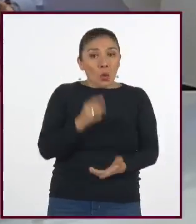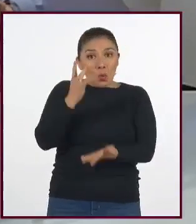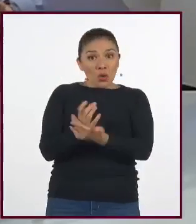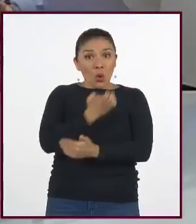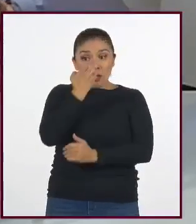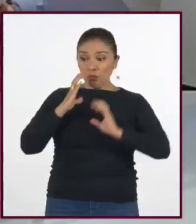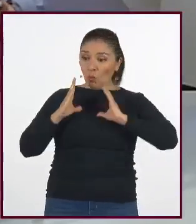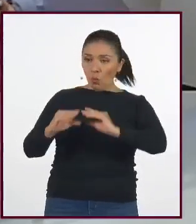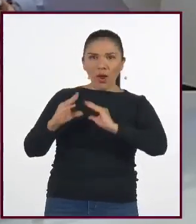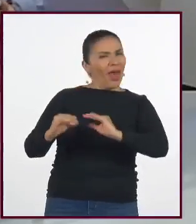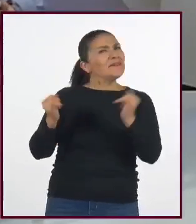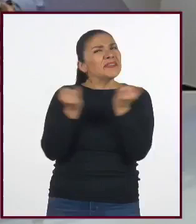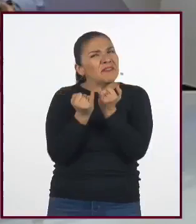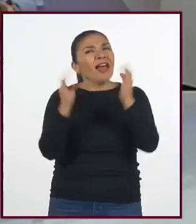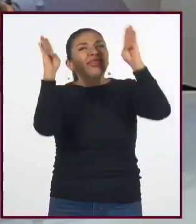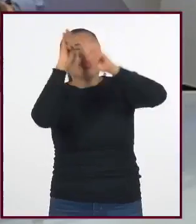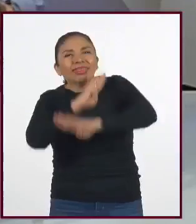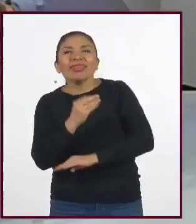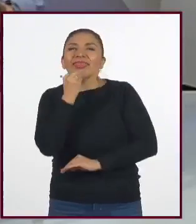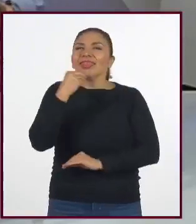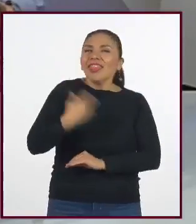de ocio, que también